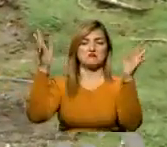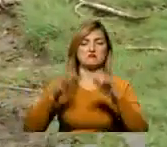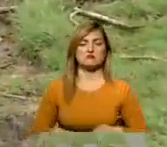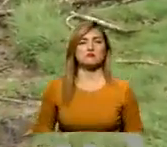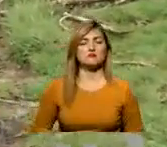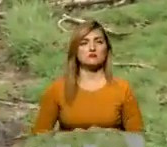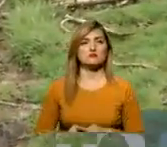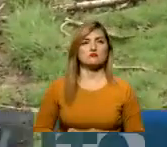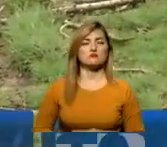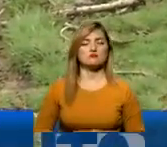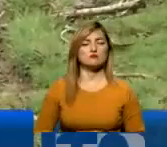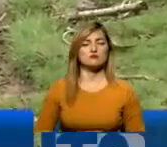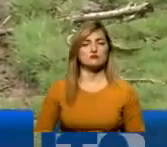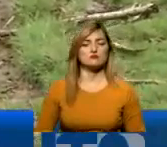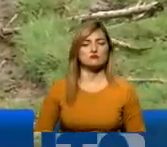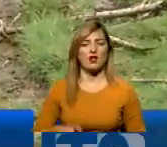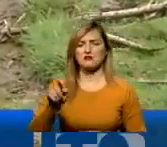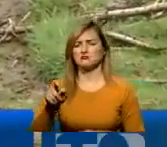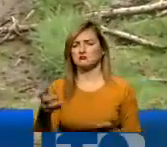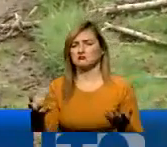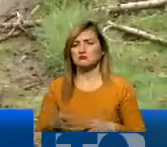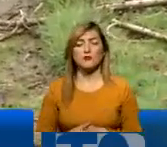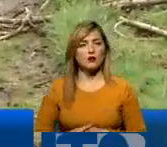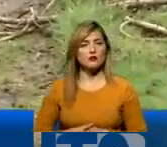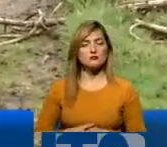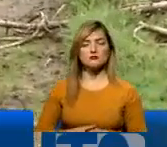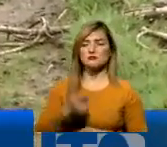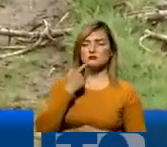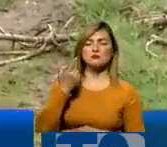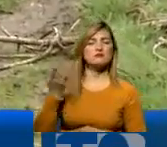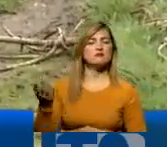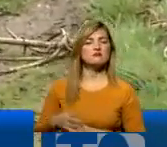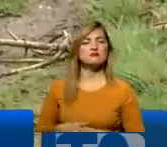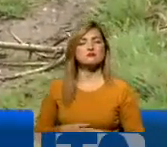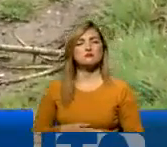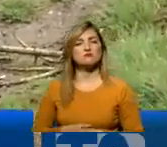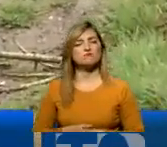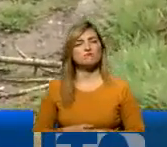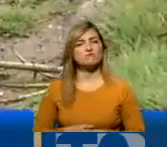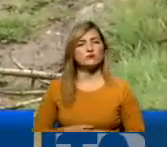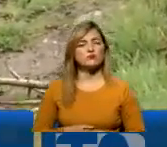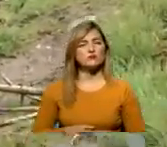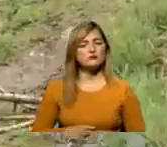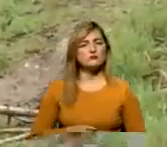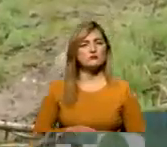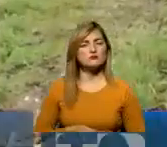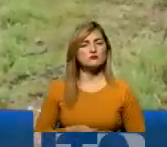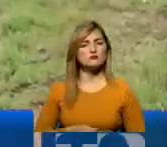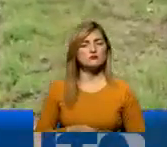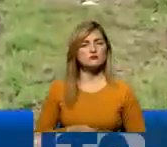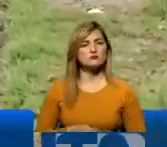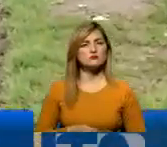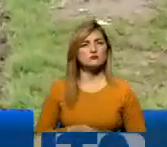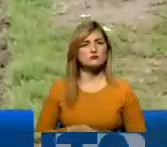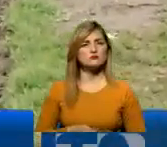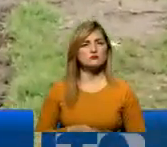hacer la obra que tanto estamos necesitando aquí en este barrio. Fuera de cámara nos comentaban que ya este levantamiento topográfico ya está hecho, sin embargo,